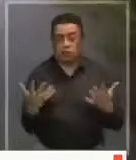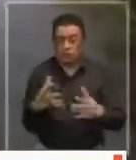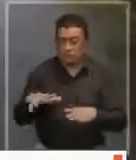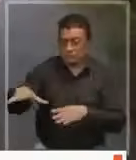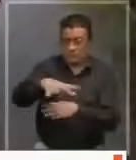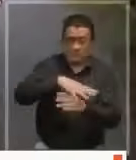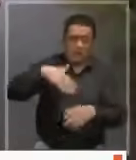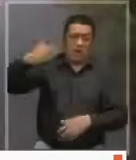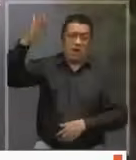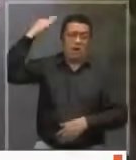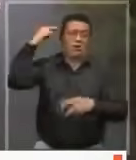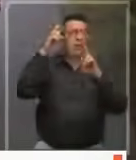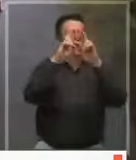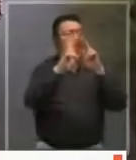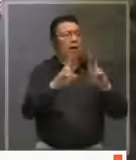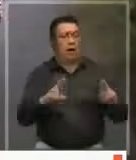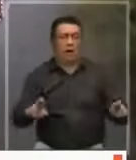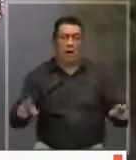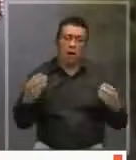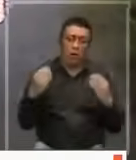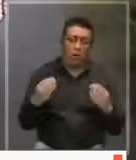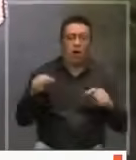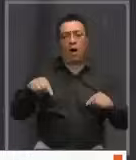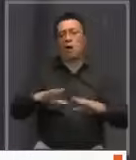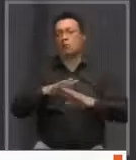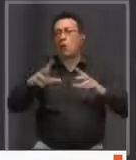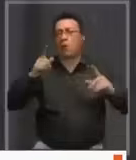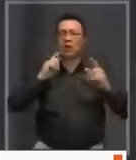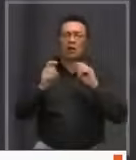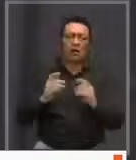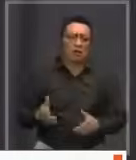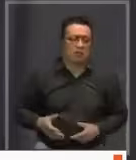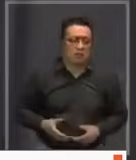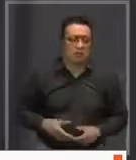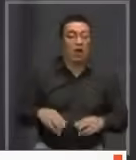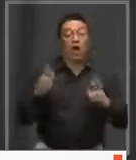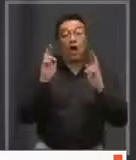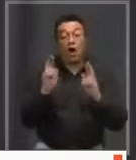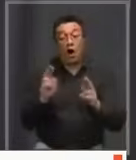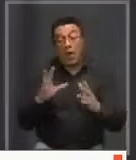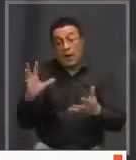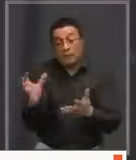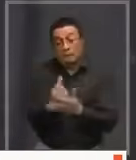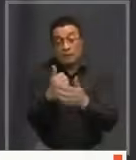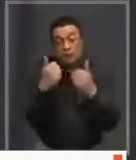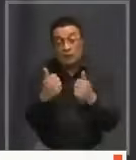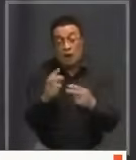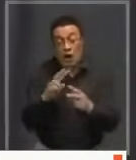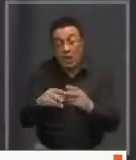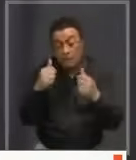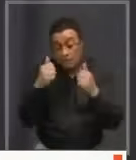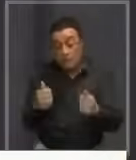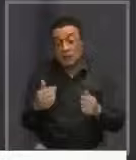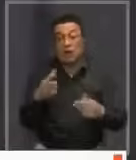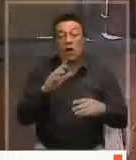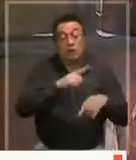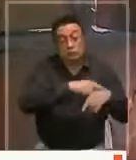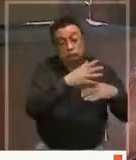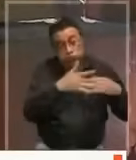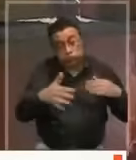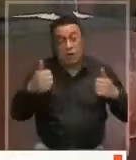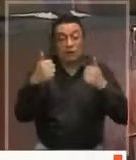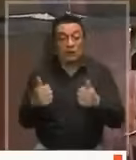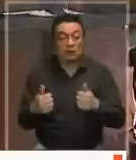súper tranquilo y ahora se ha puesto muy peligroso. Ojalá que resulte, ojalá que lo hagan y ojalá que dure en el tiempo.